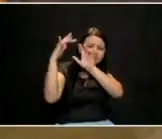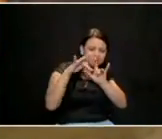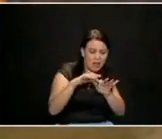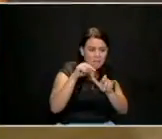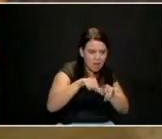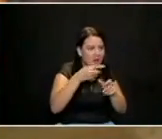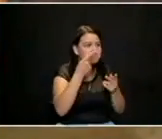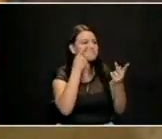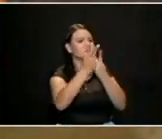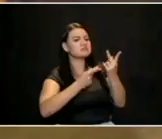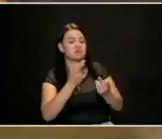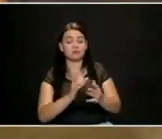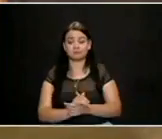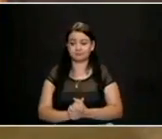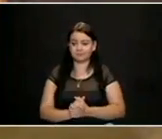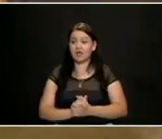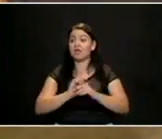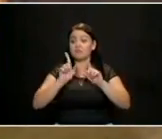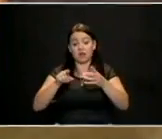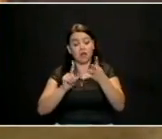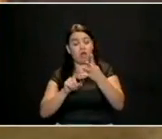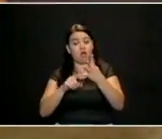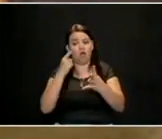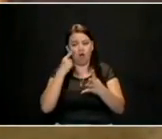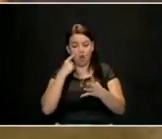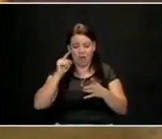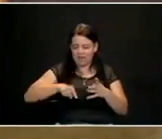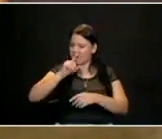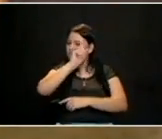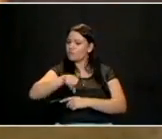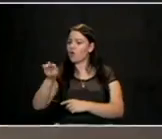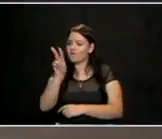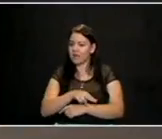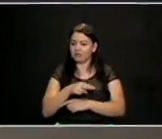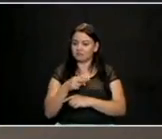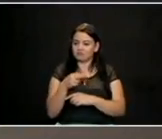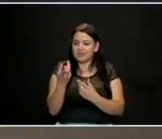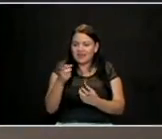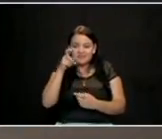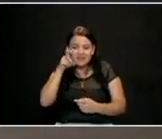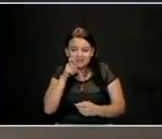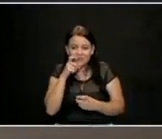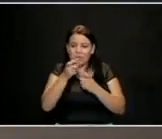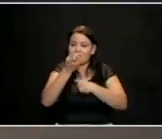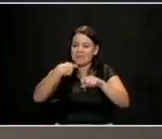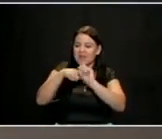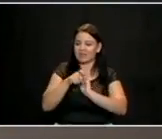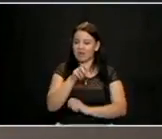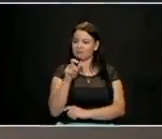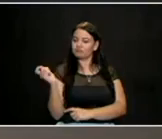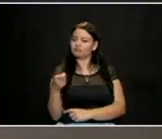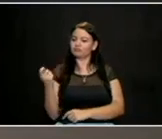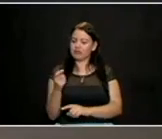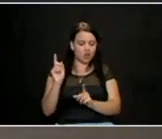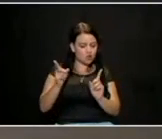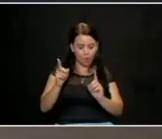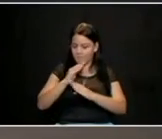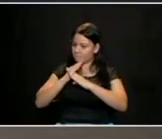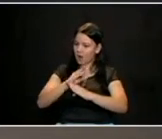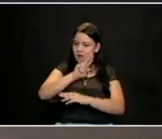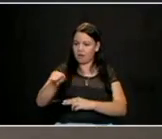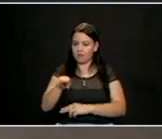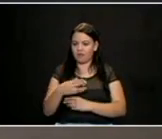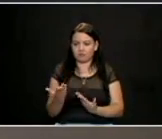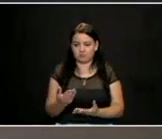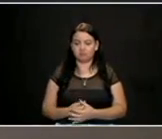no queremos que las mujeres de Medellín terminen sin dignidad de cuenta de personas que sin escrúpulos vienen a consumir drogas y a jugar